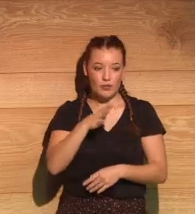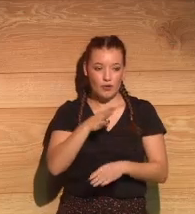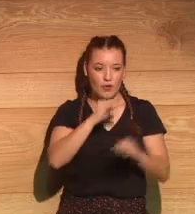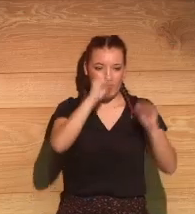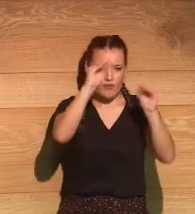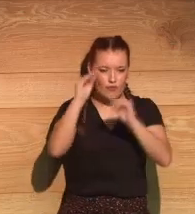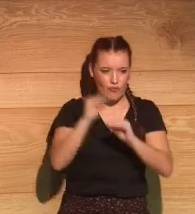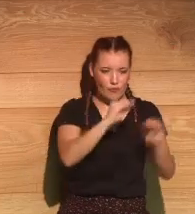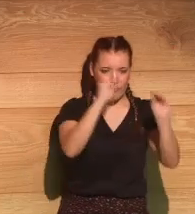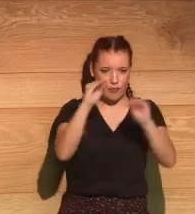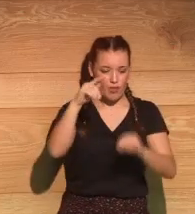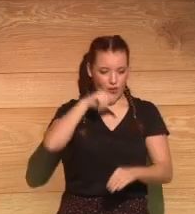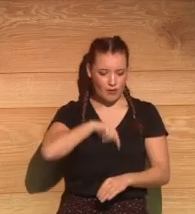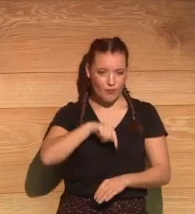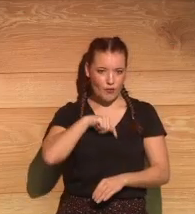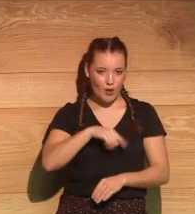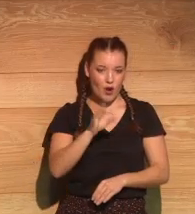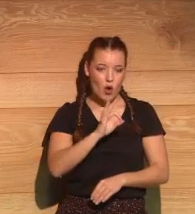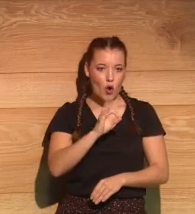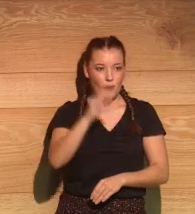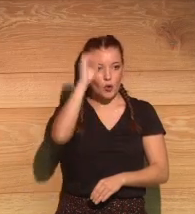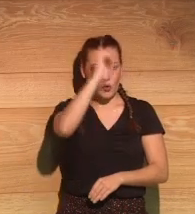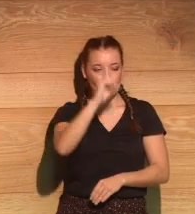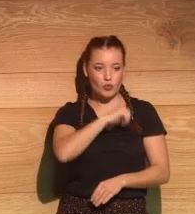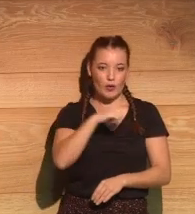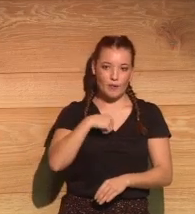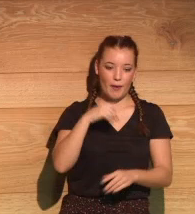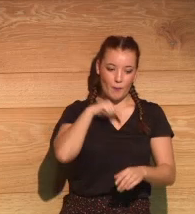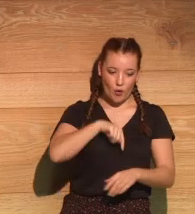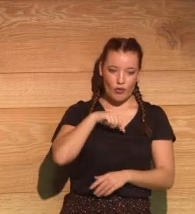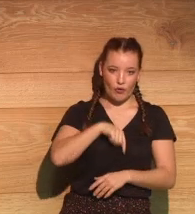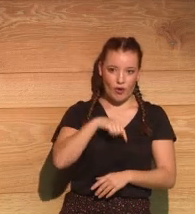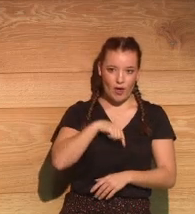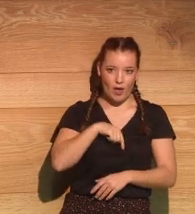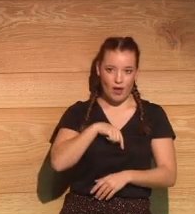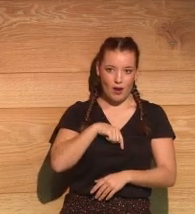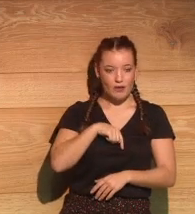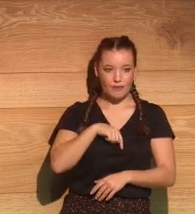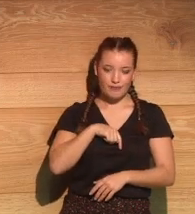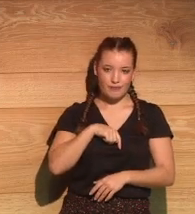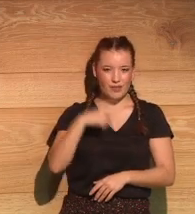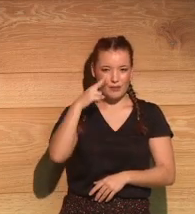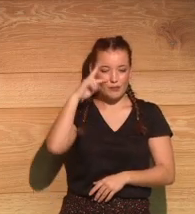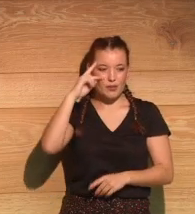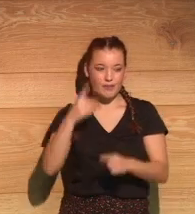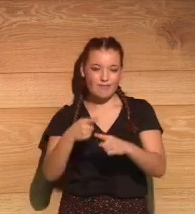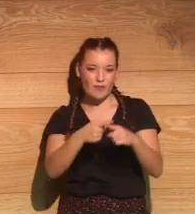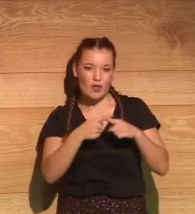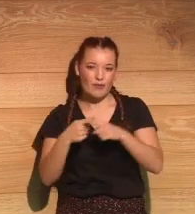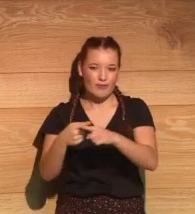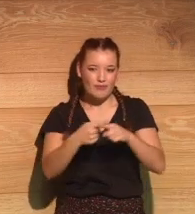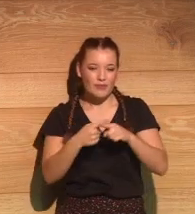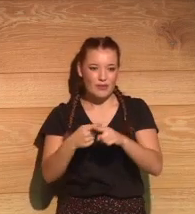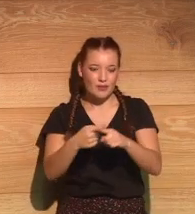formaciones emocionales, la subjetividad emocional, cada vez depende menos de la experiencia compartida, de lo que nos contamos unos a